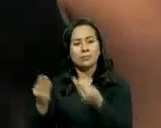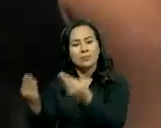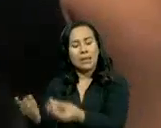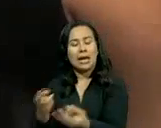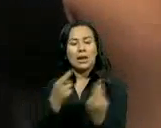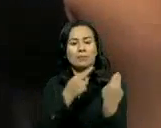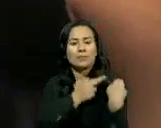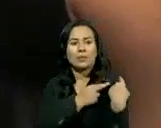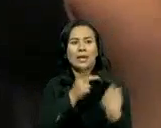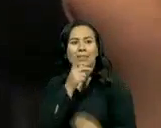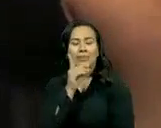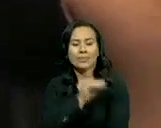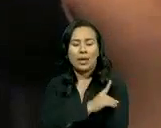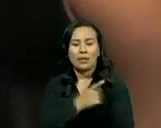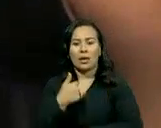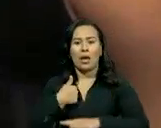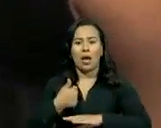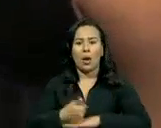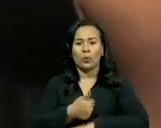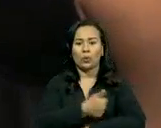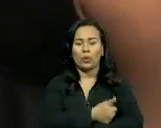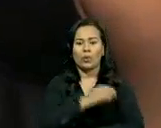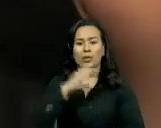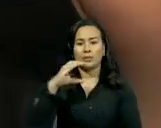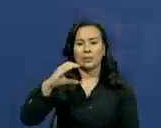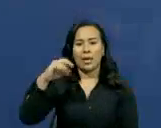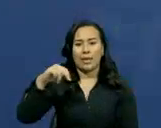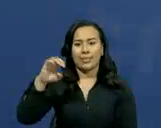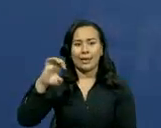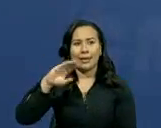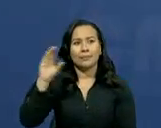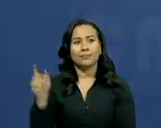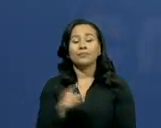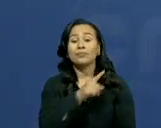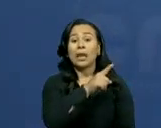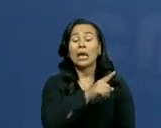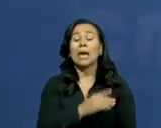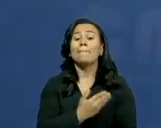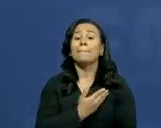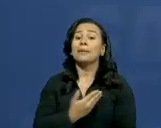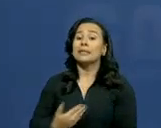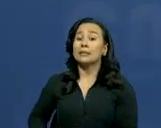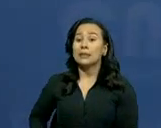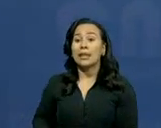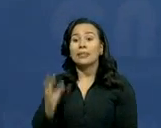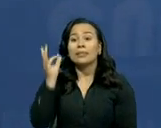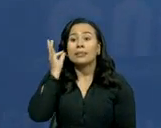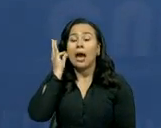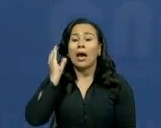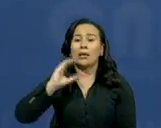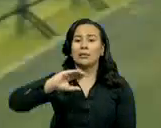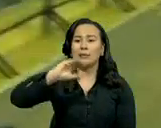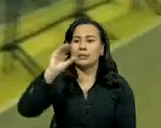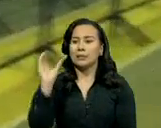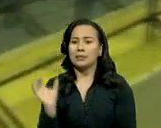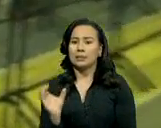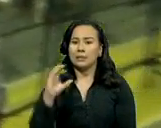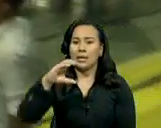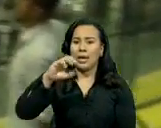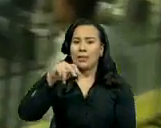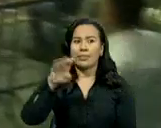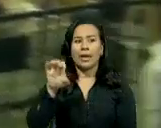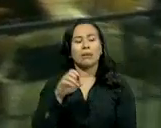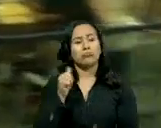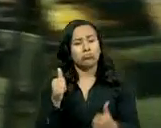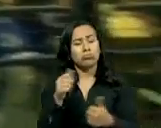hicieron cuando nos designaron autoridades del Consejo Nacional Electoral. La principal del Consejo Electoral resaltó la eficiencia de la delegación en